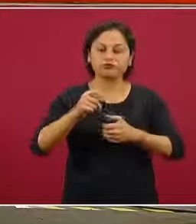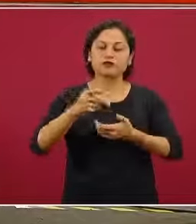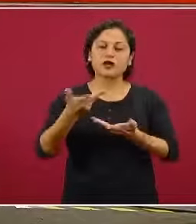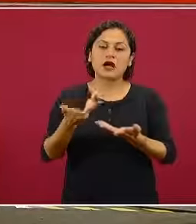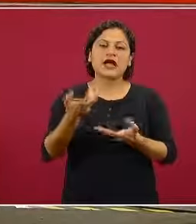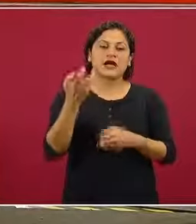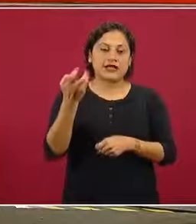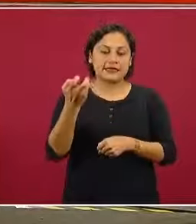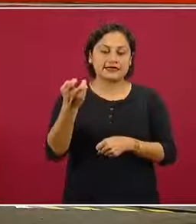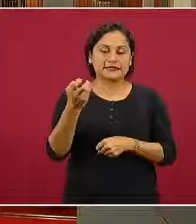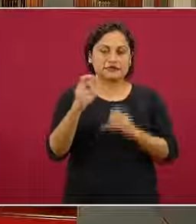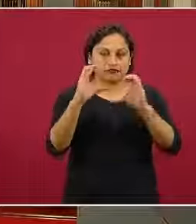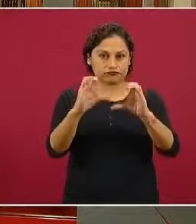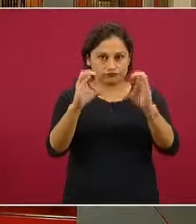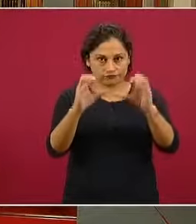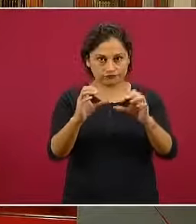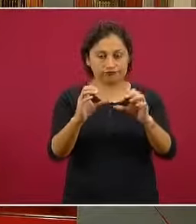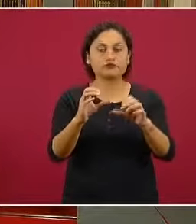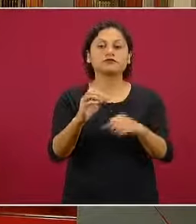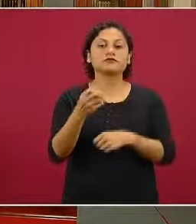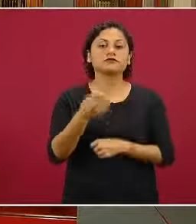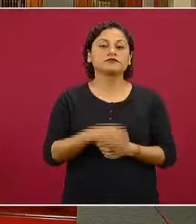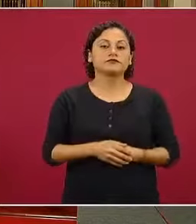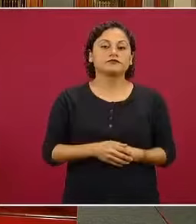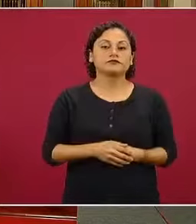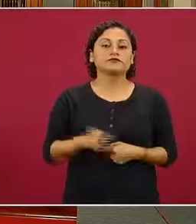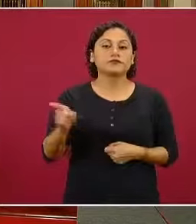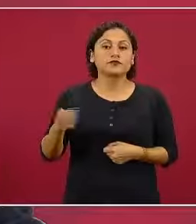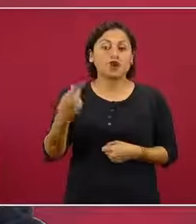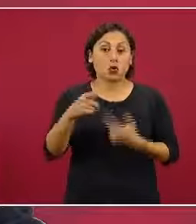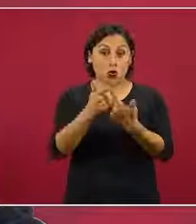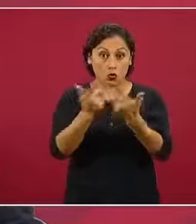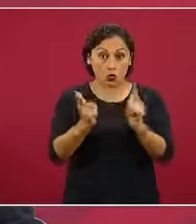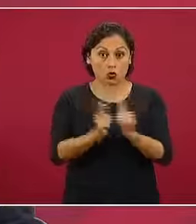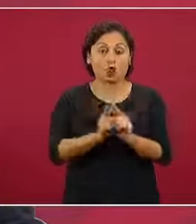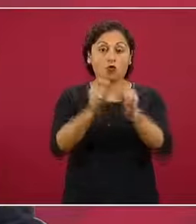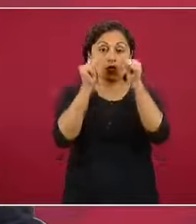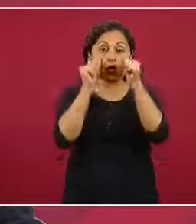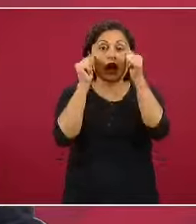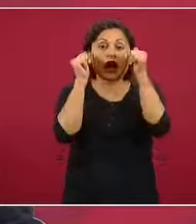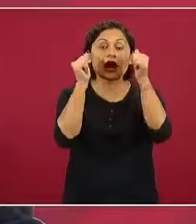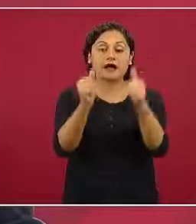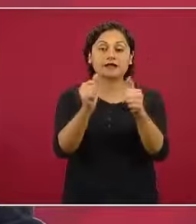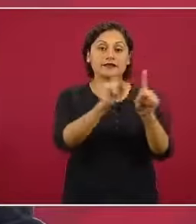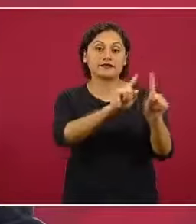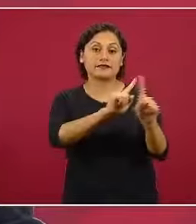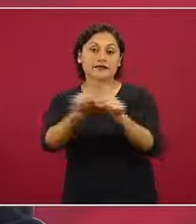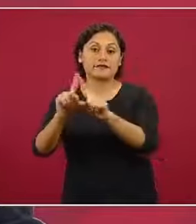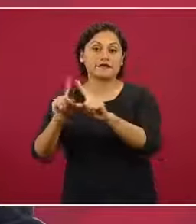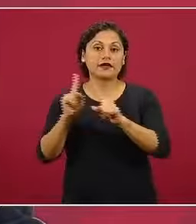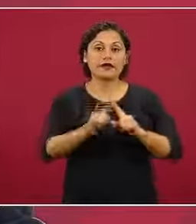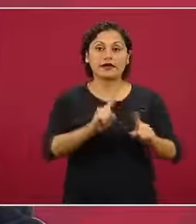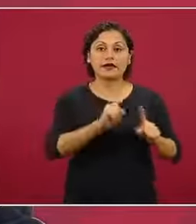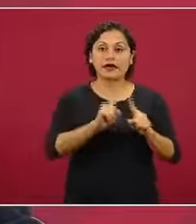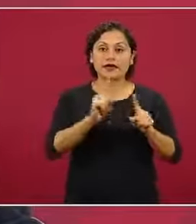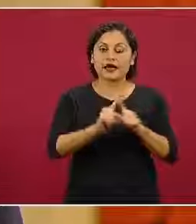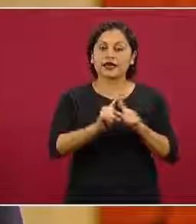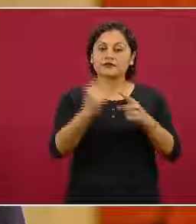como propósito desarrollar las capacidades institucionales para que México tenga una transformación de su